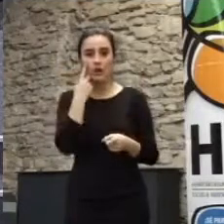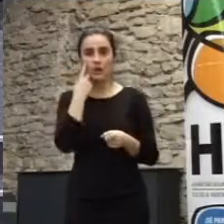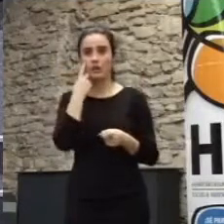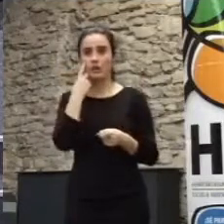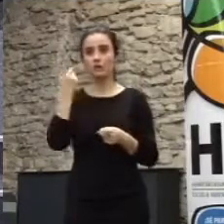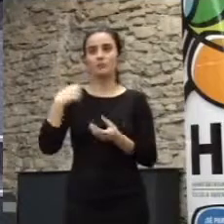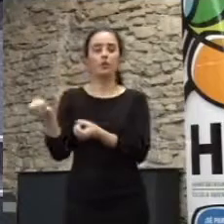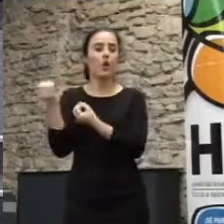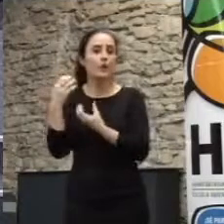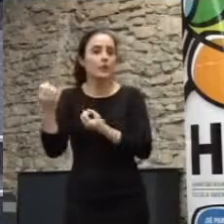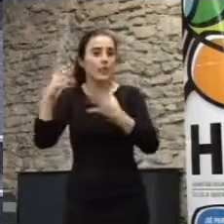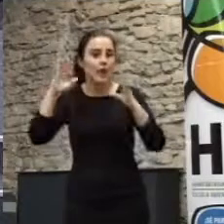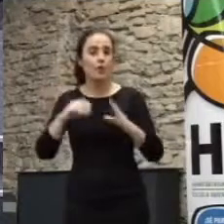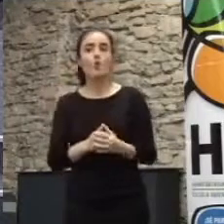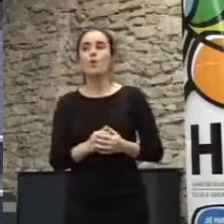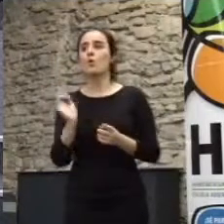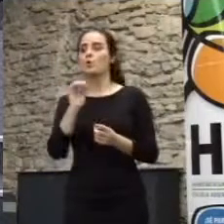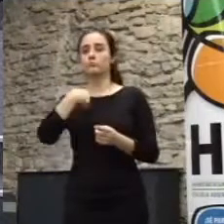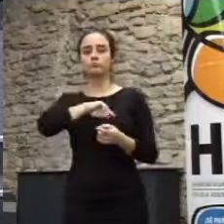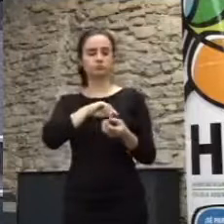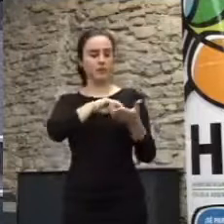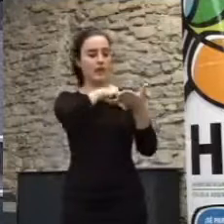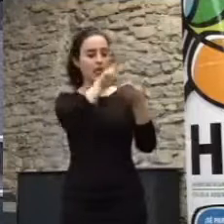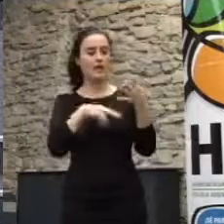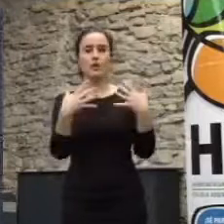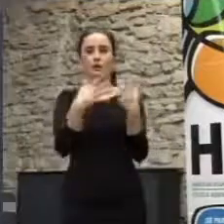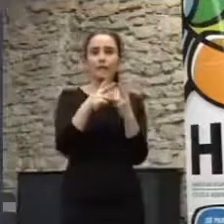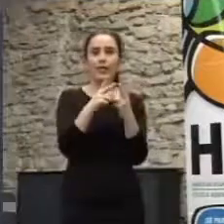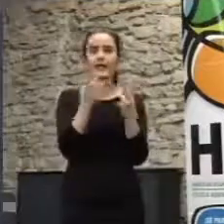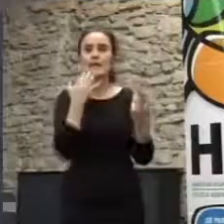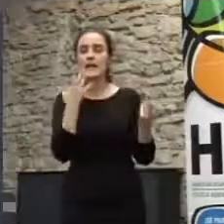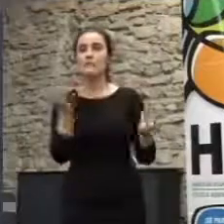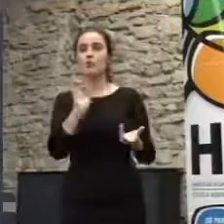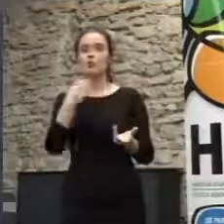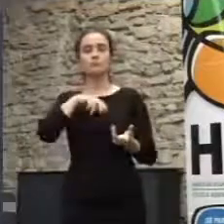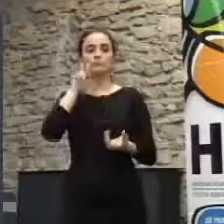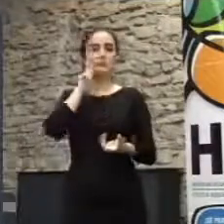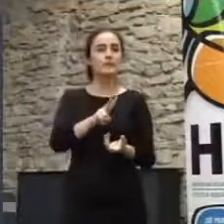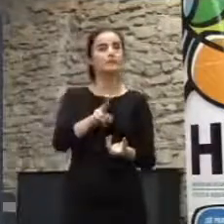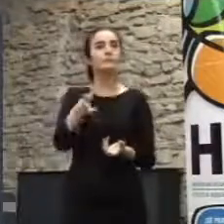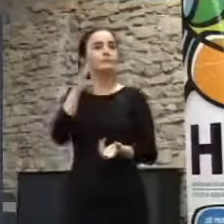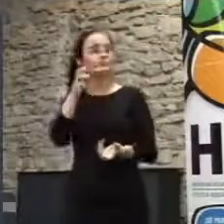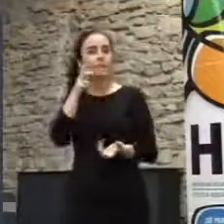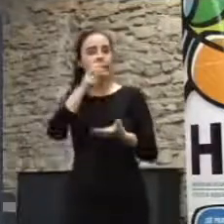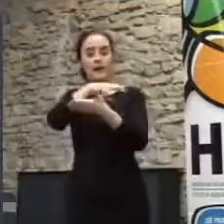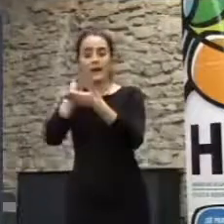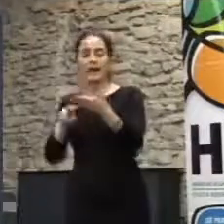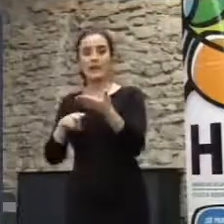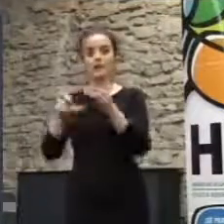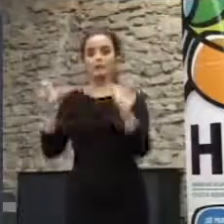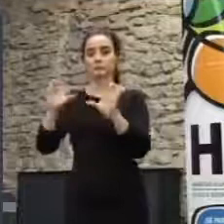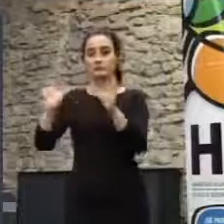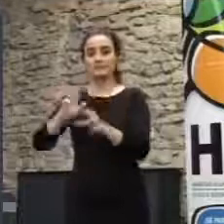han llegado, que nos han contado, que hemos leído, visto en redes, que hemos visto, escuchado, leído en otros medios de